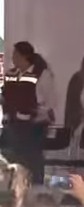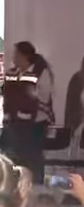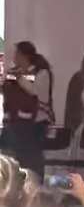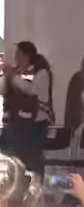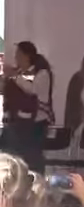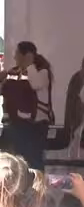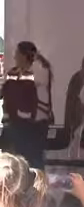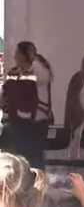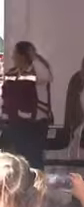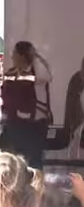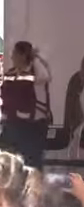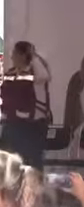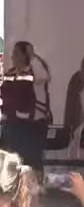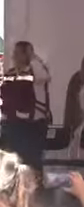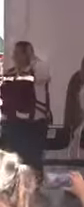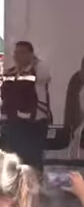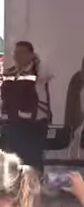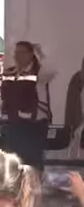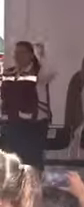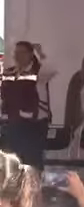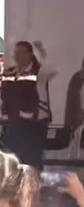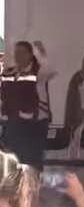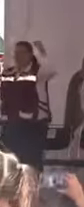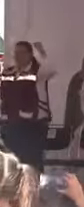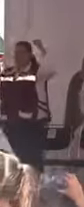¡Presidenta! ¡Presidenta!